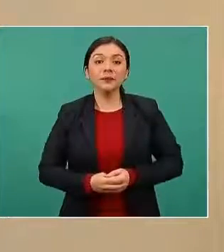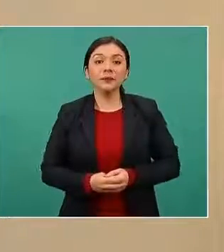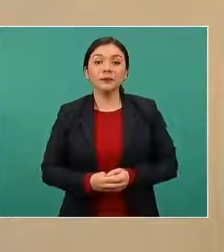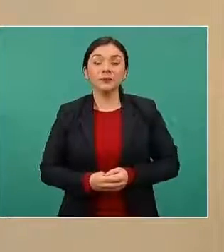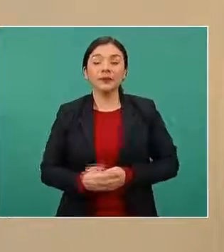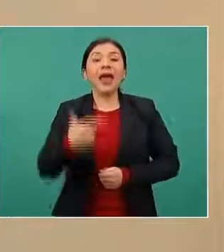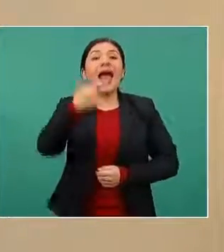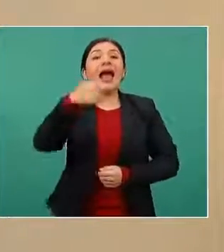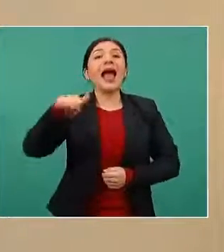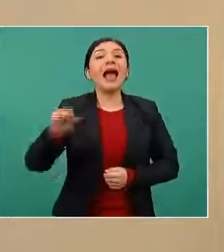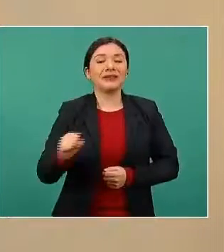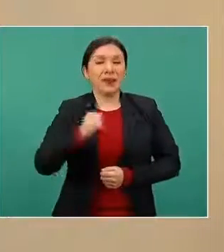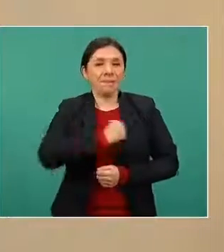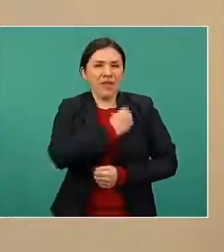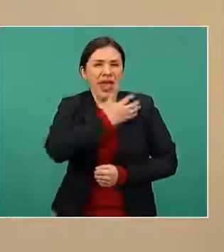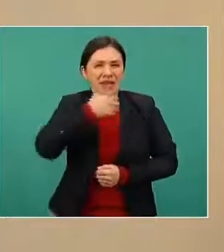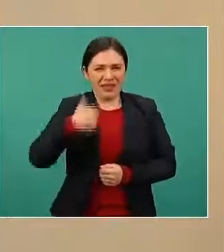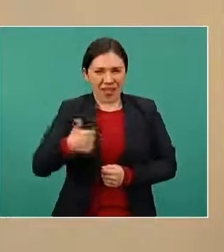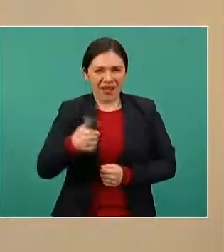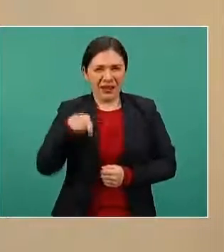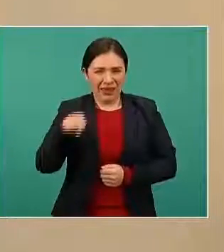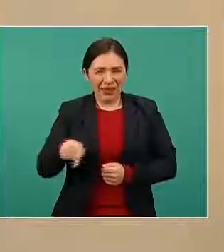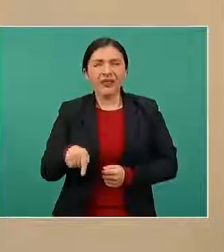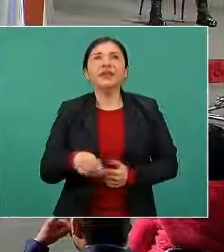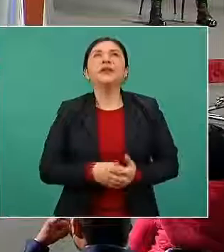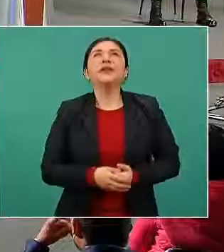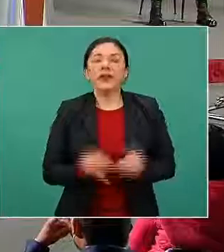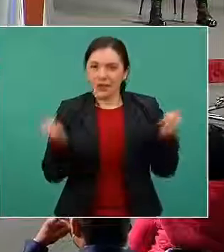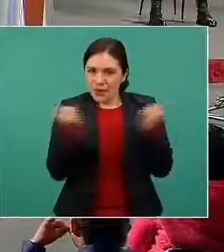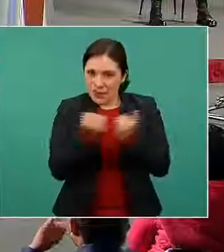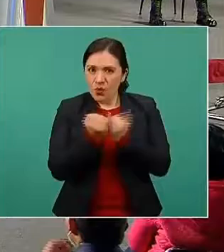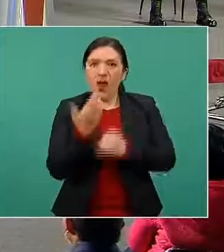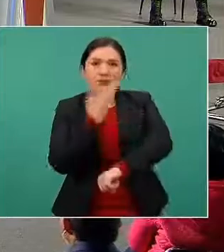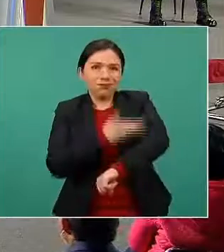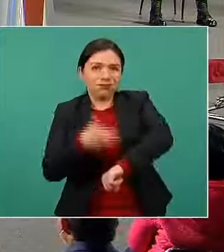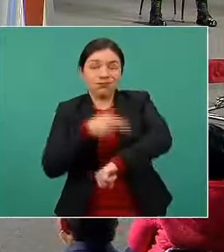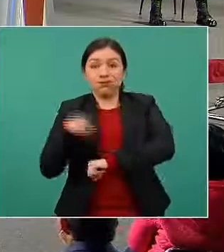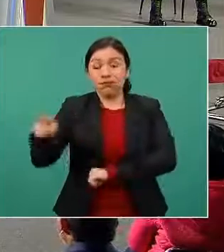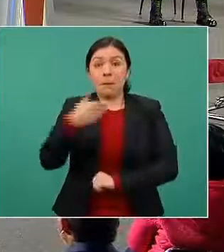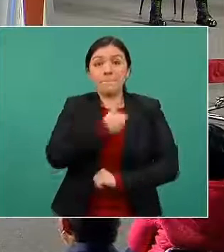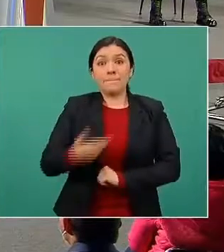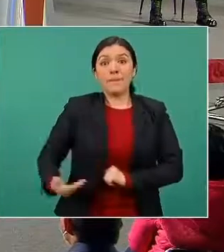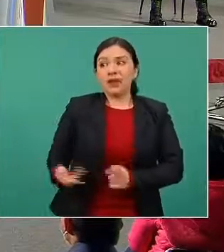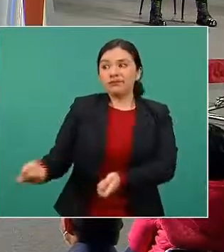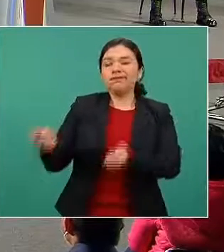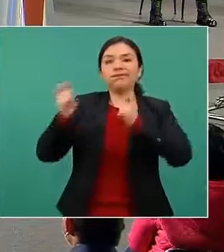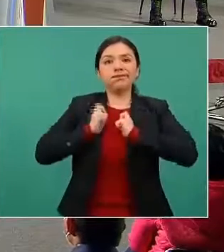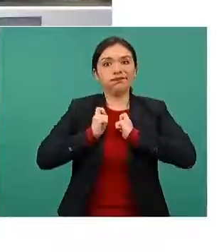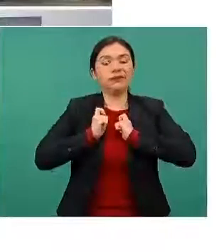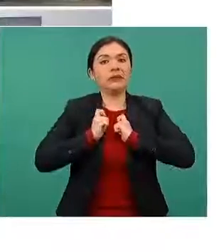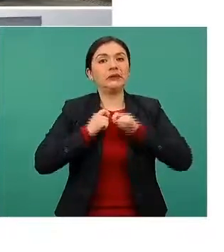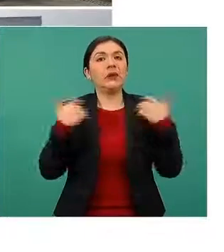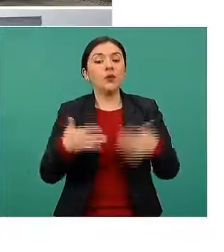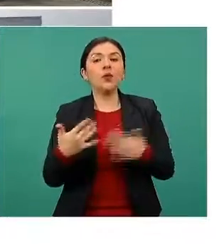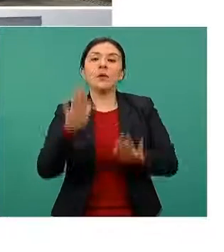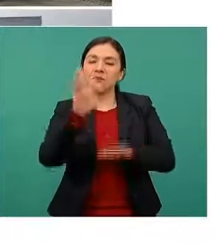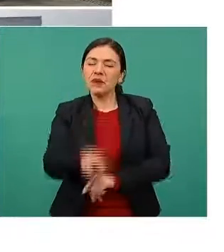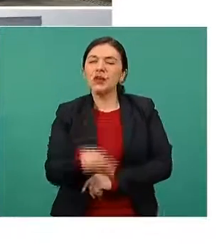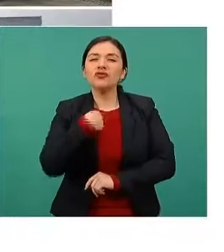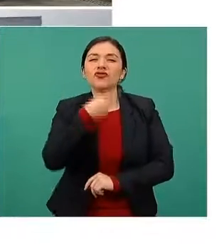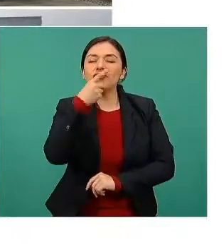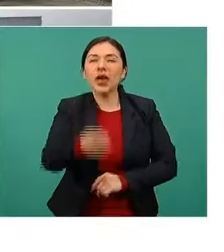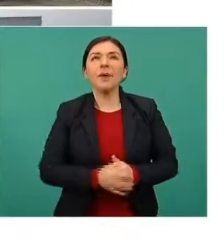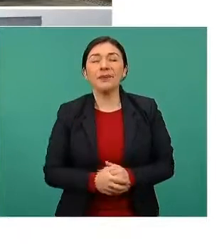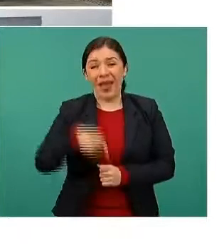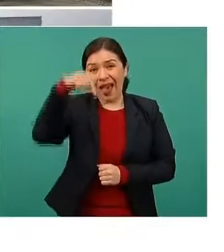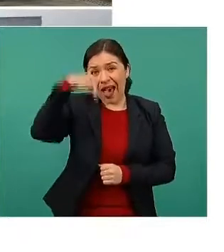Gas Bienestar. Esta también es una tarea que nos encomendó el presidente de la República, y decirles que